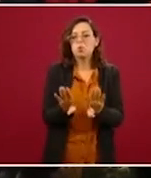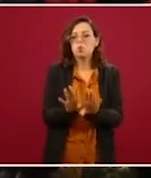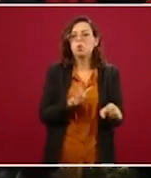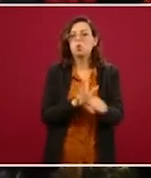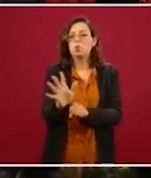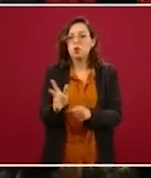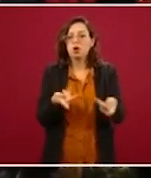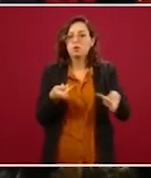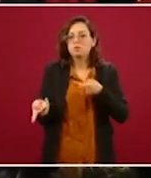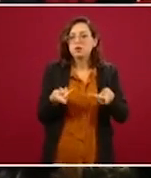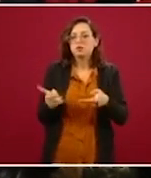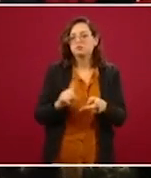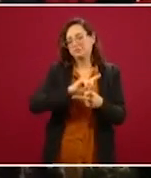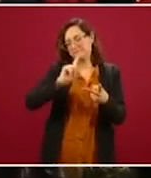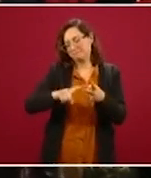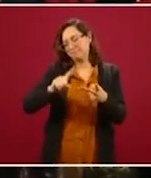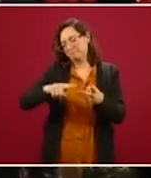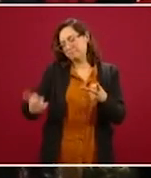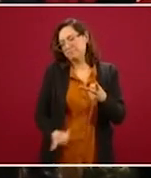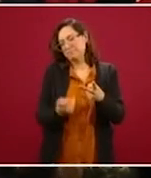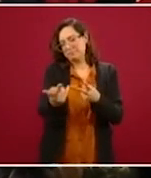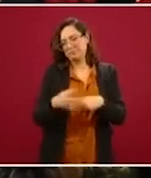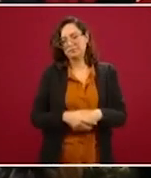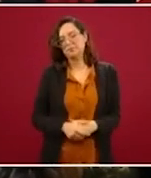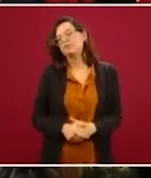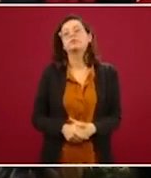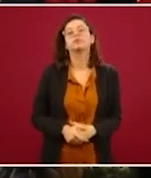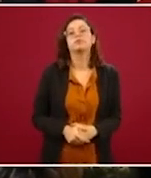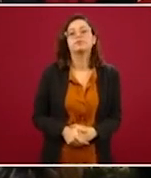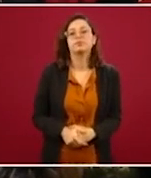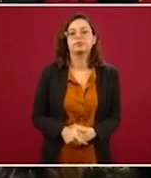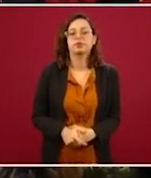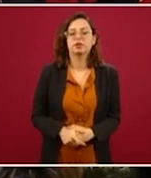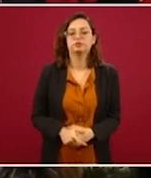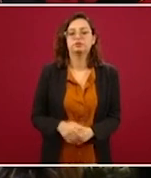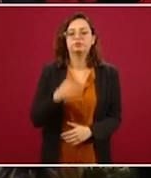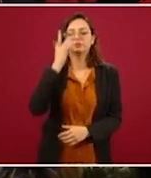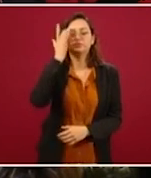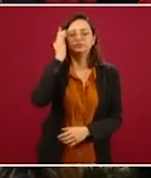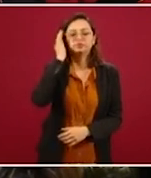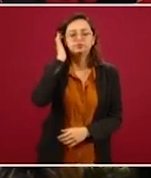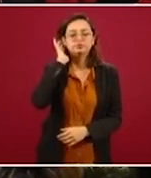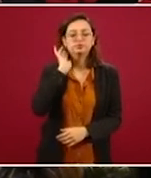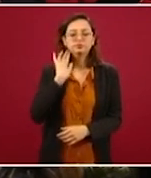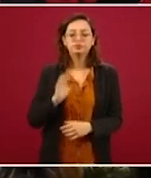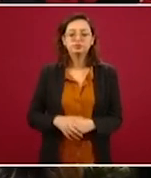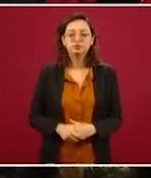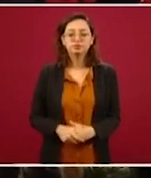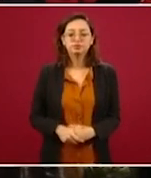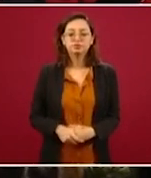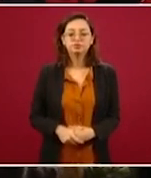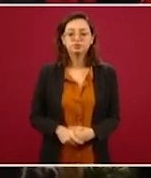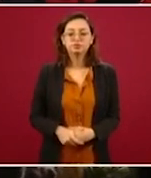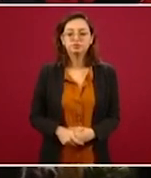una segunda pregunta, gracias. Bueno, es importante tu pregunta para